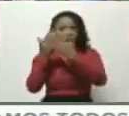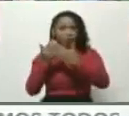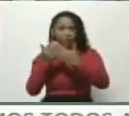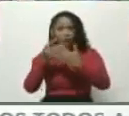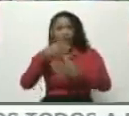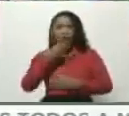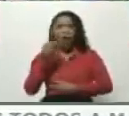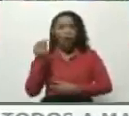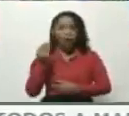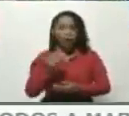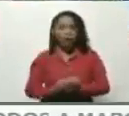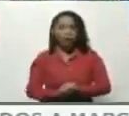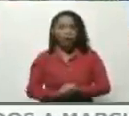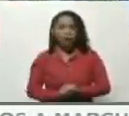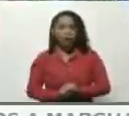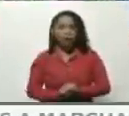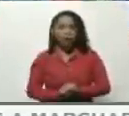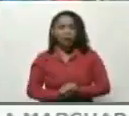los jóvenes.